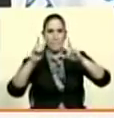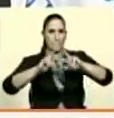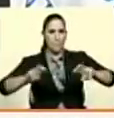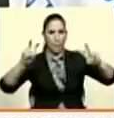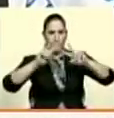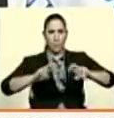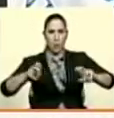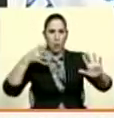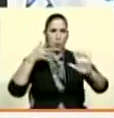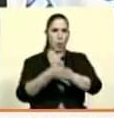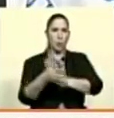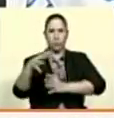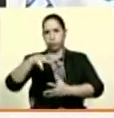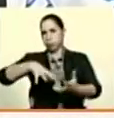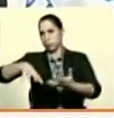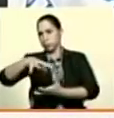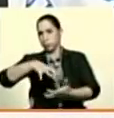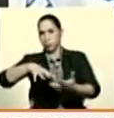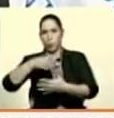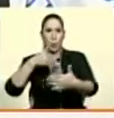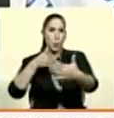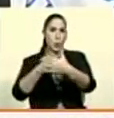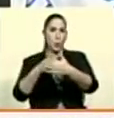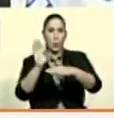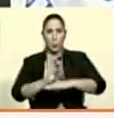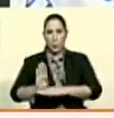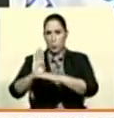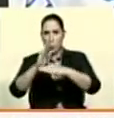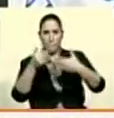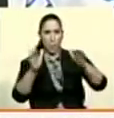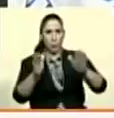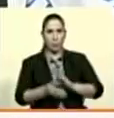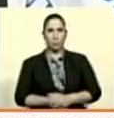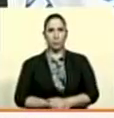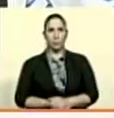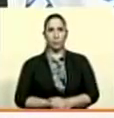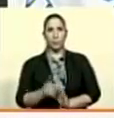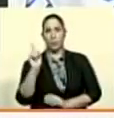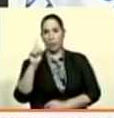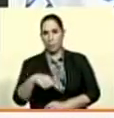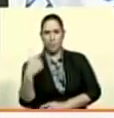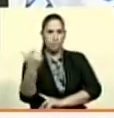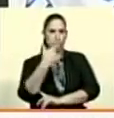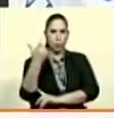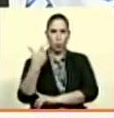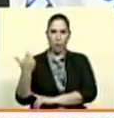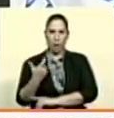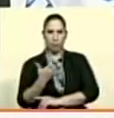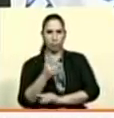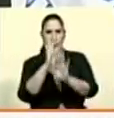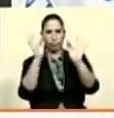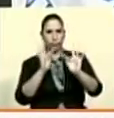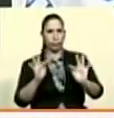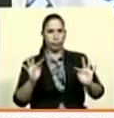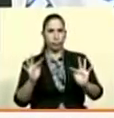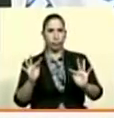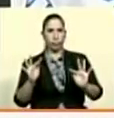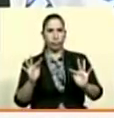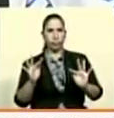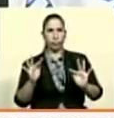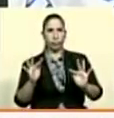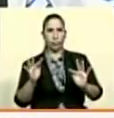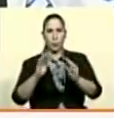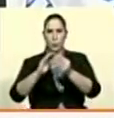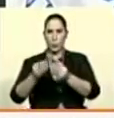sobre irregularidades contra el patrimonio público, así como dictar medidas e imponer los